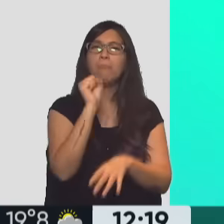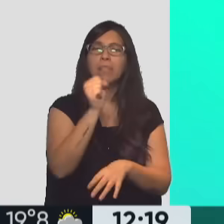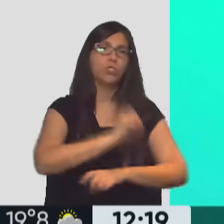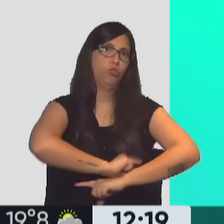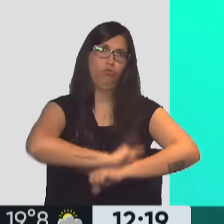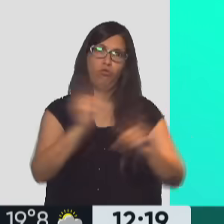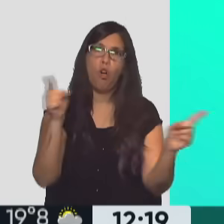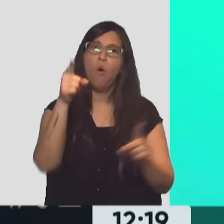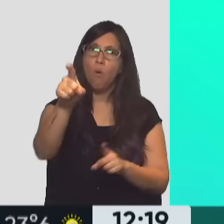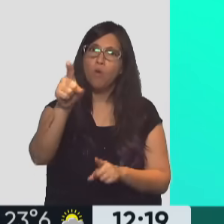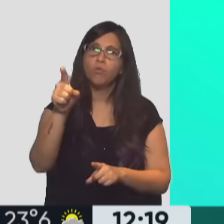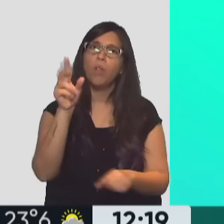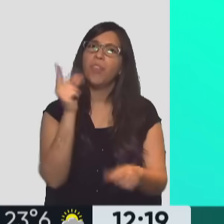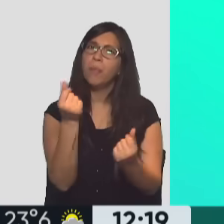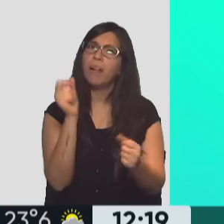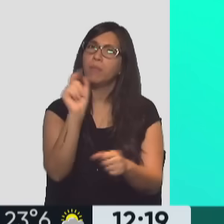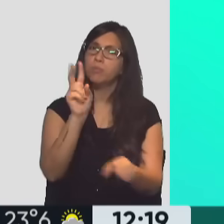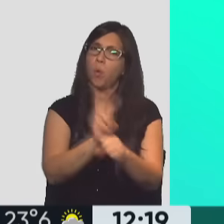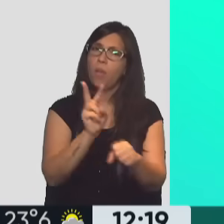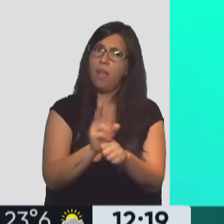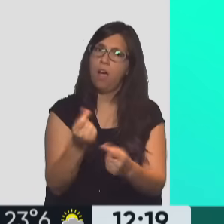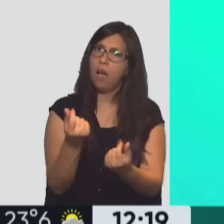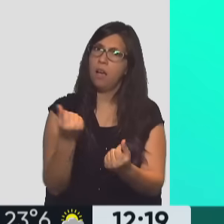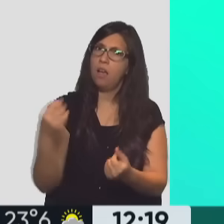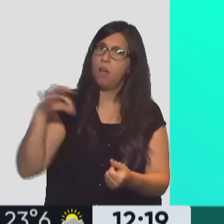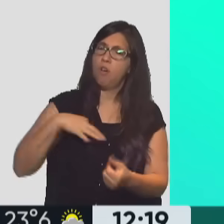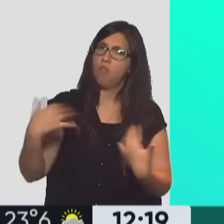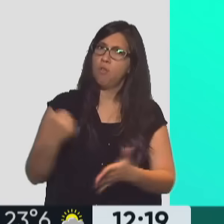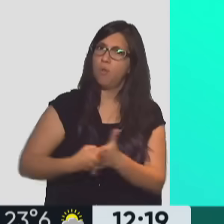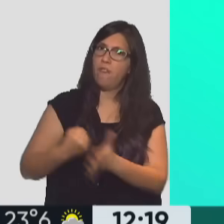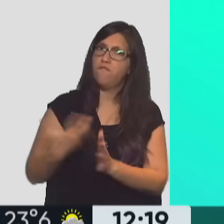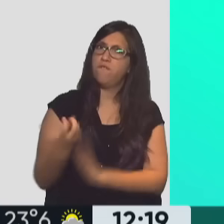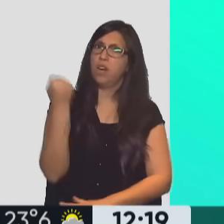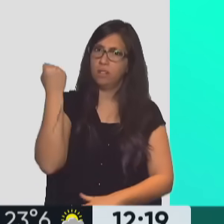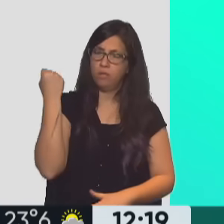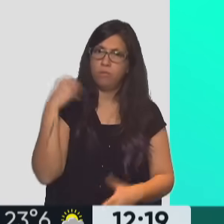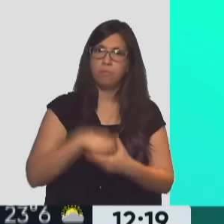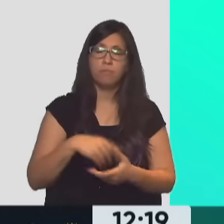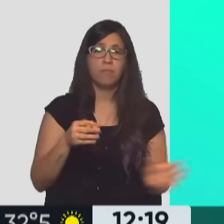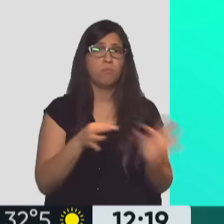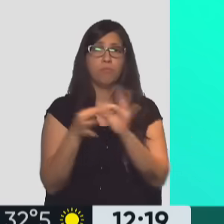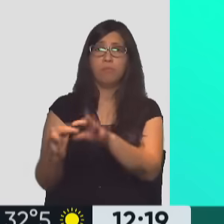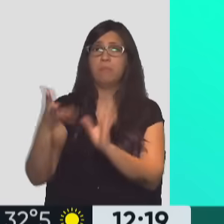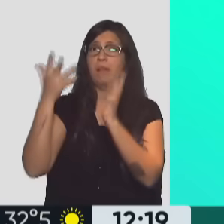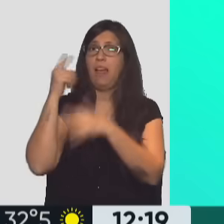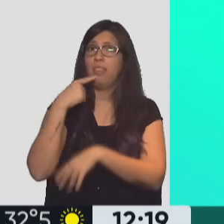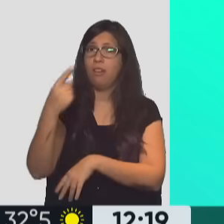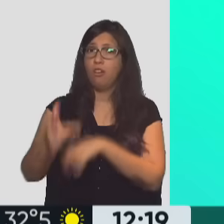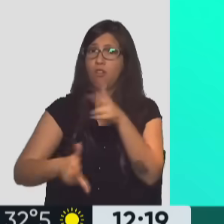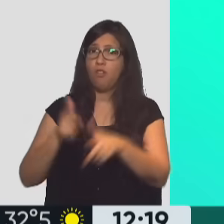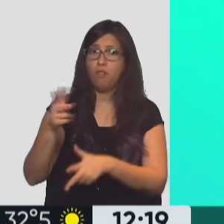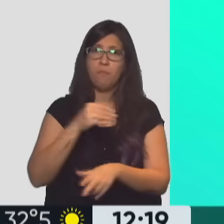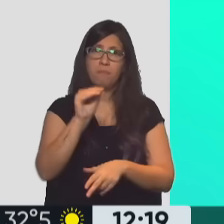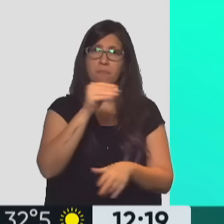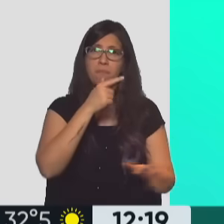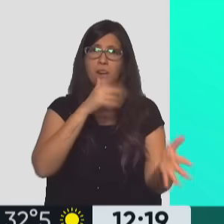dinero te costó mucho ganarlo lo firma Ramiro marra claro esto se suma a lo que decías de mi ley que mensajes